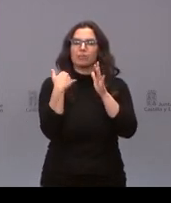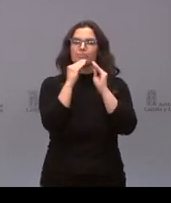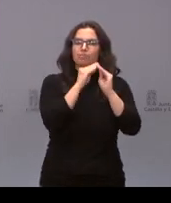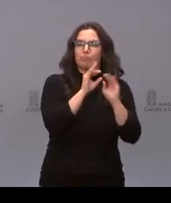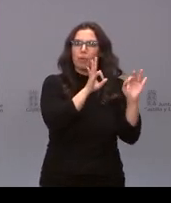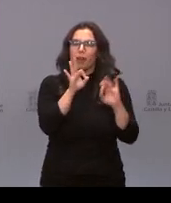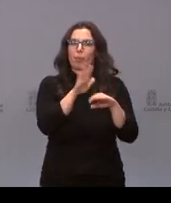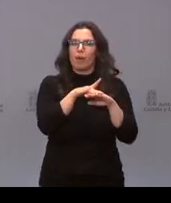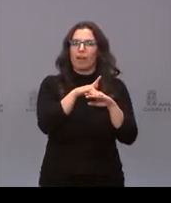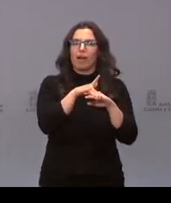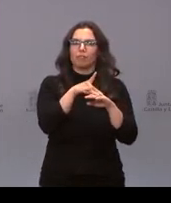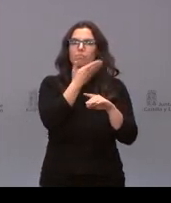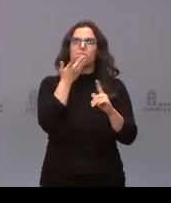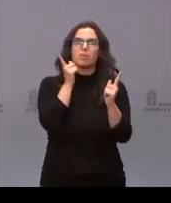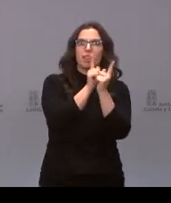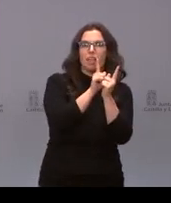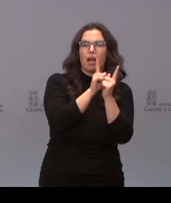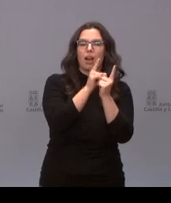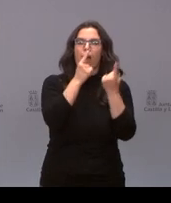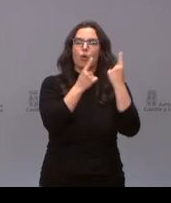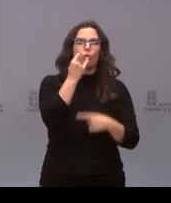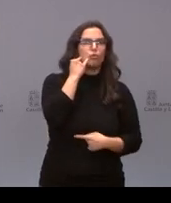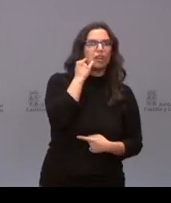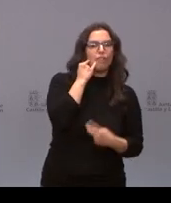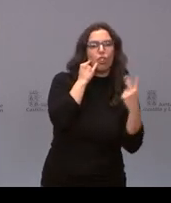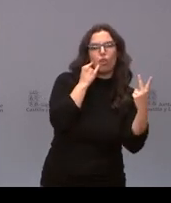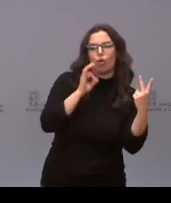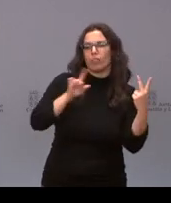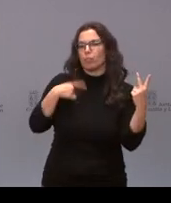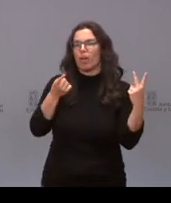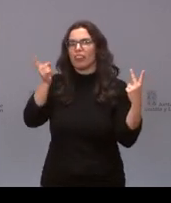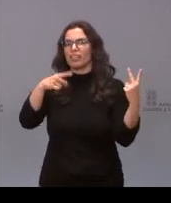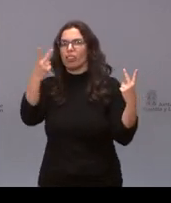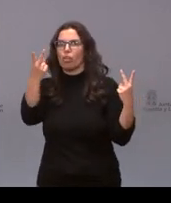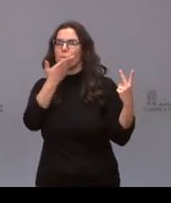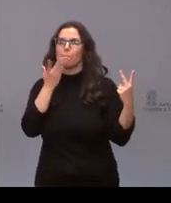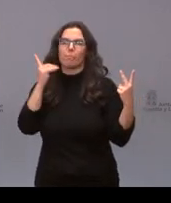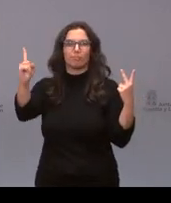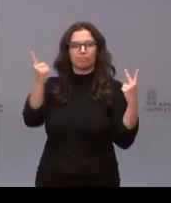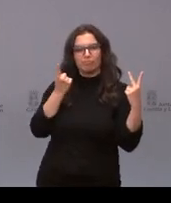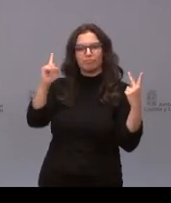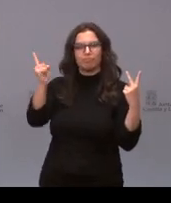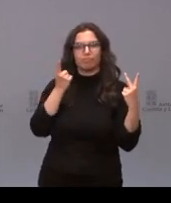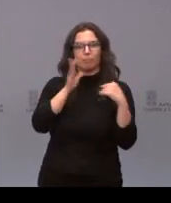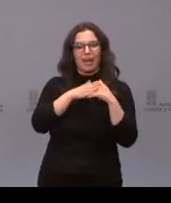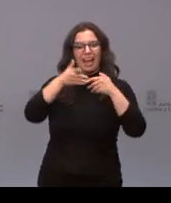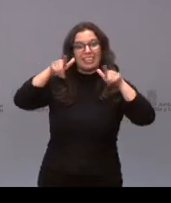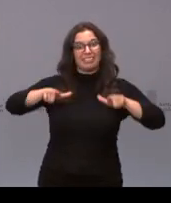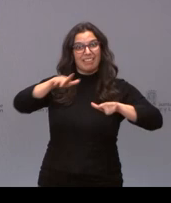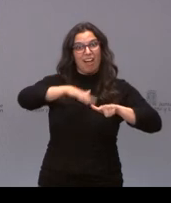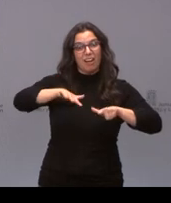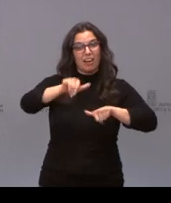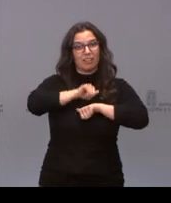en citar dos pacientes por teléfono luego otros dos en persona y así no había mucha gente en las listas en las salas de espera